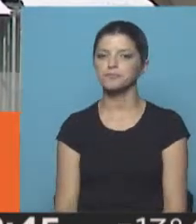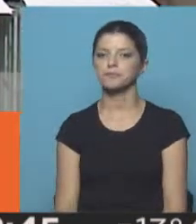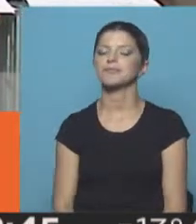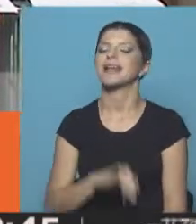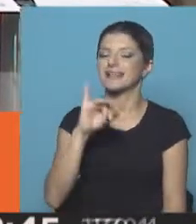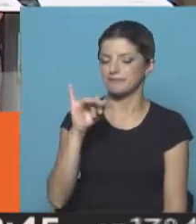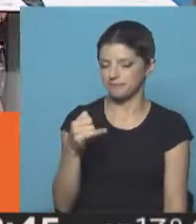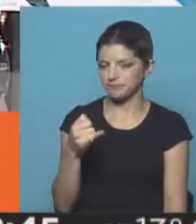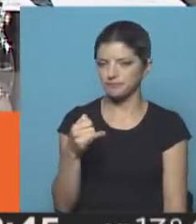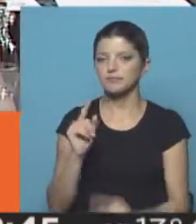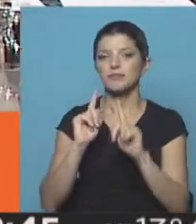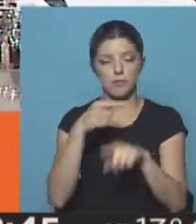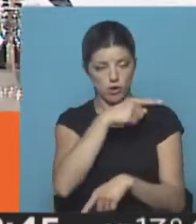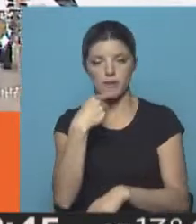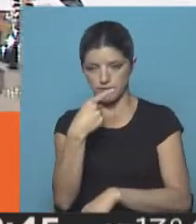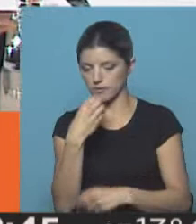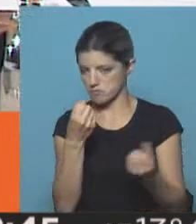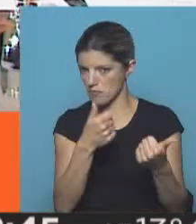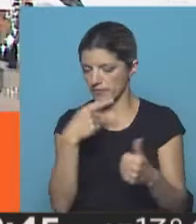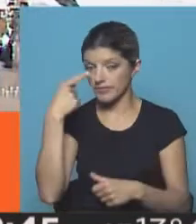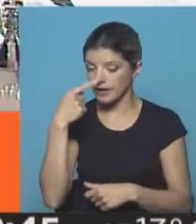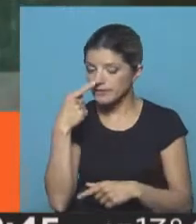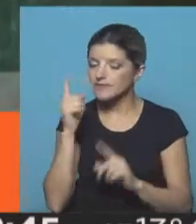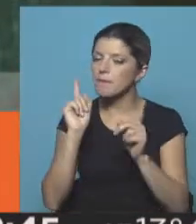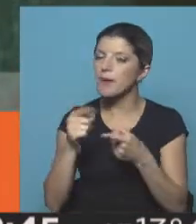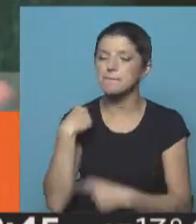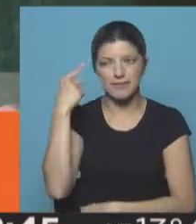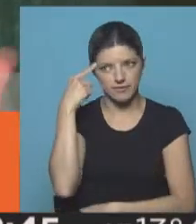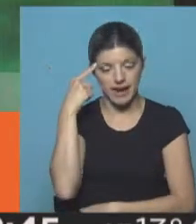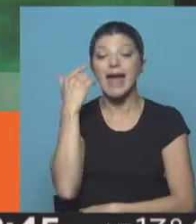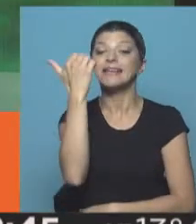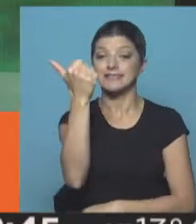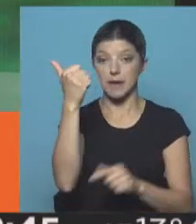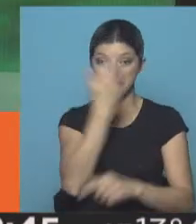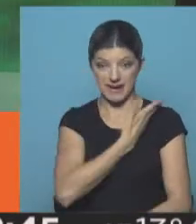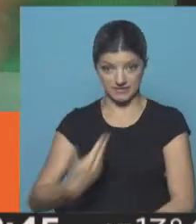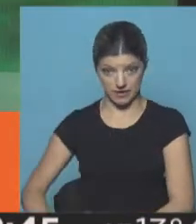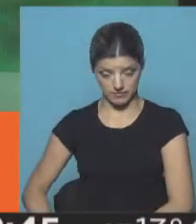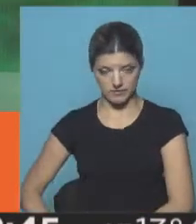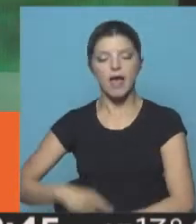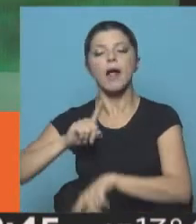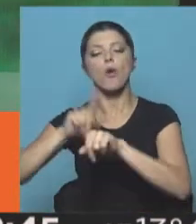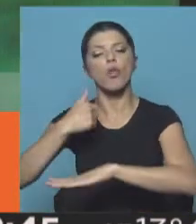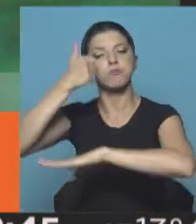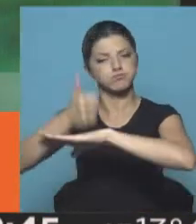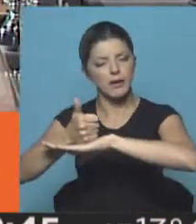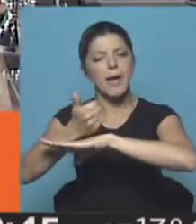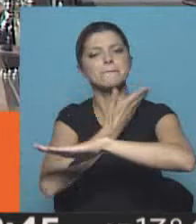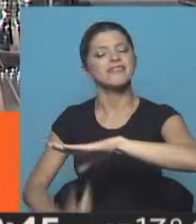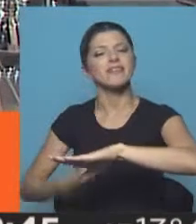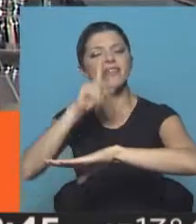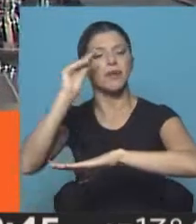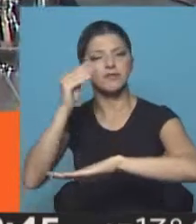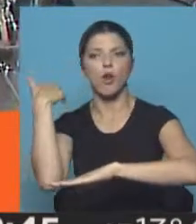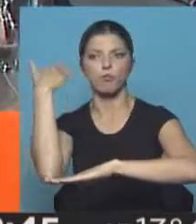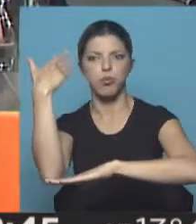planteaba recién Rulo, me parece interesante ver cómo los 6 presidentes que se levantaron cuando habló Temer, esto es lo que ocurrió, ¿no? Se puso a hablar el presidente de Brasil, se